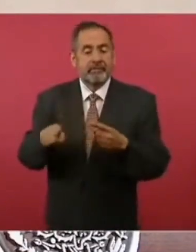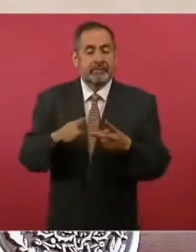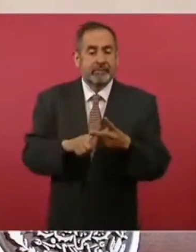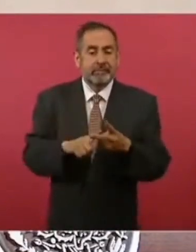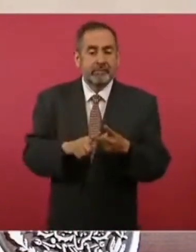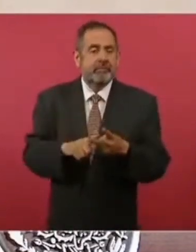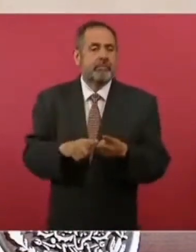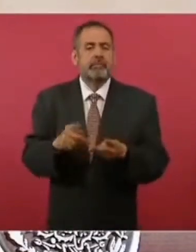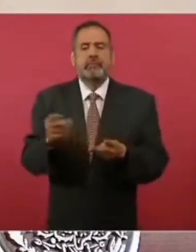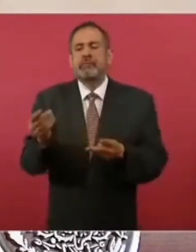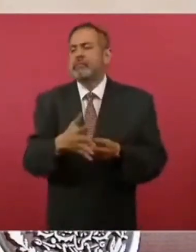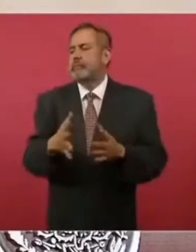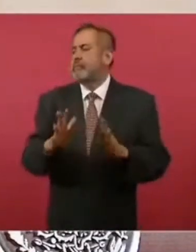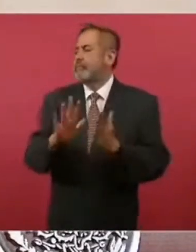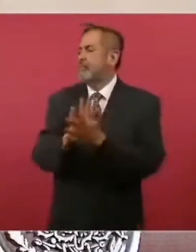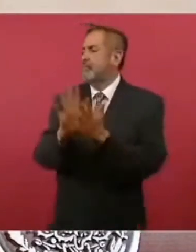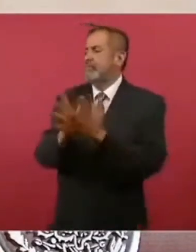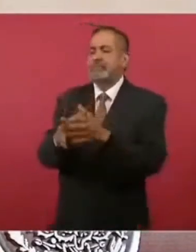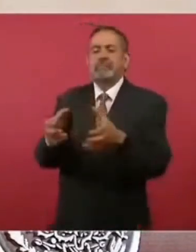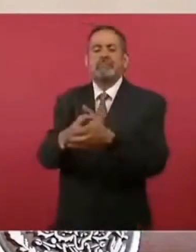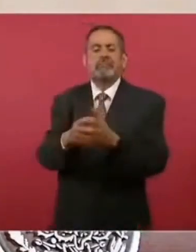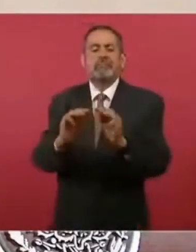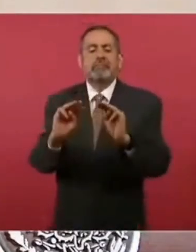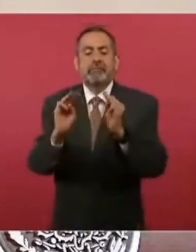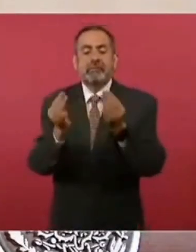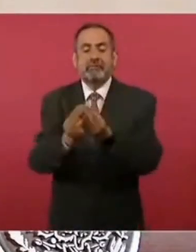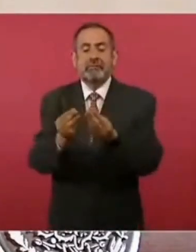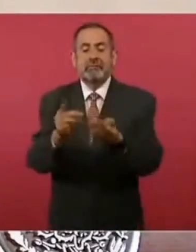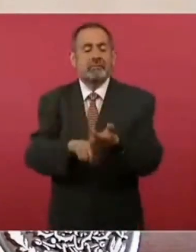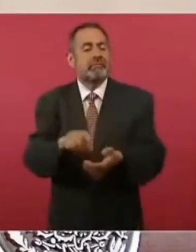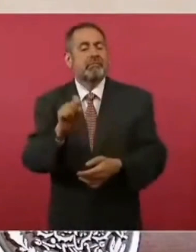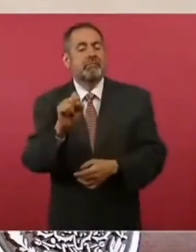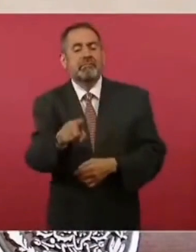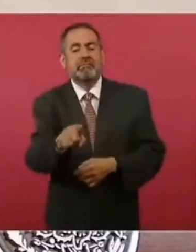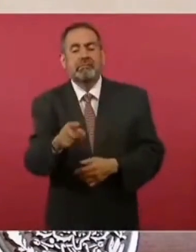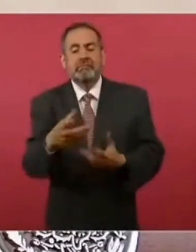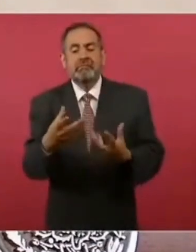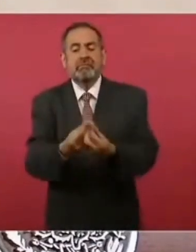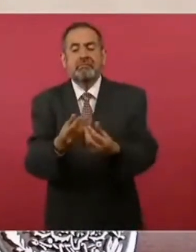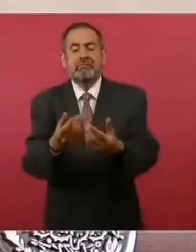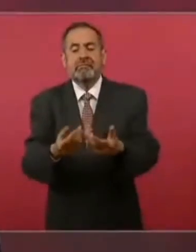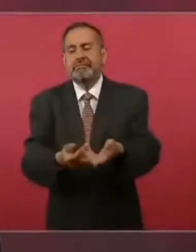está vinculado con organizaciones del crimen organizado.